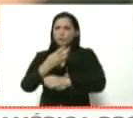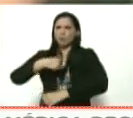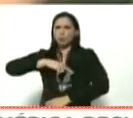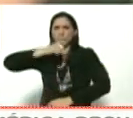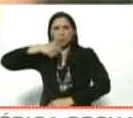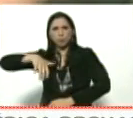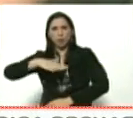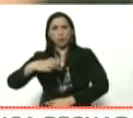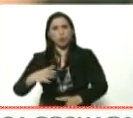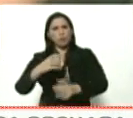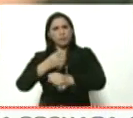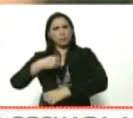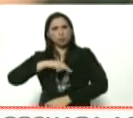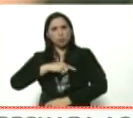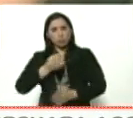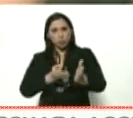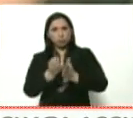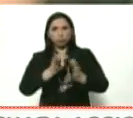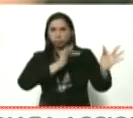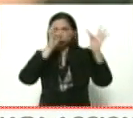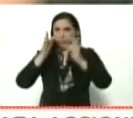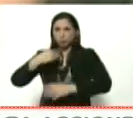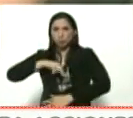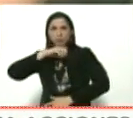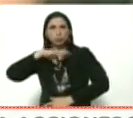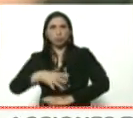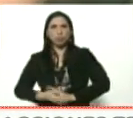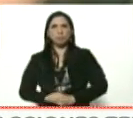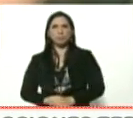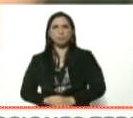pueblo, confiamos en nuestro legado y confiamos en nuestra historia.